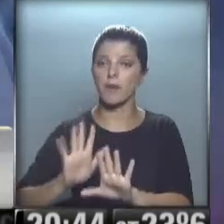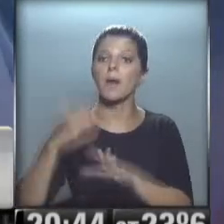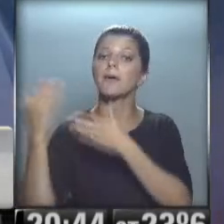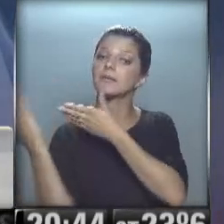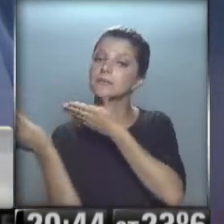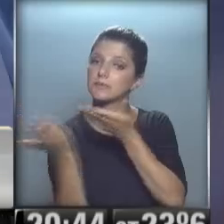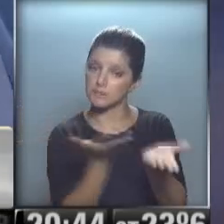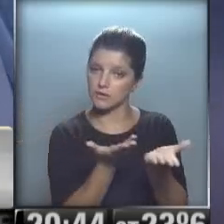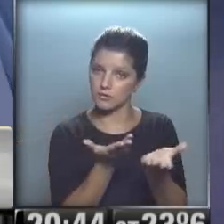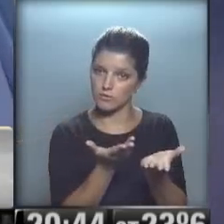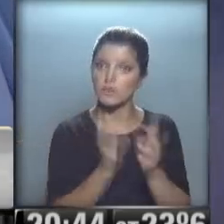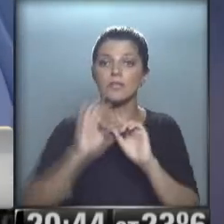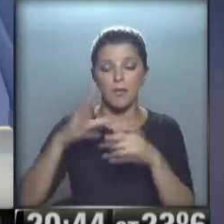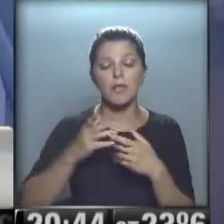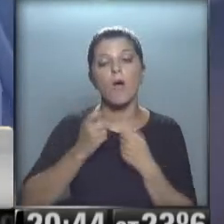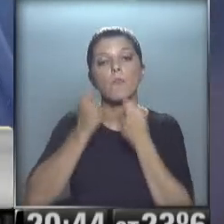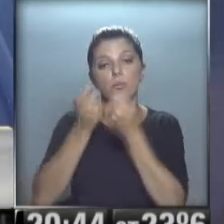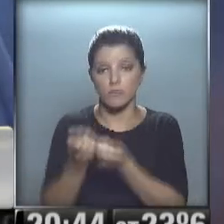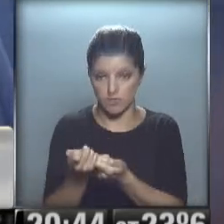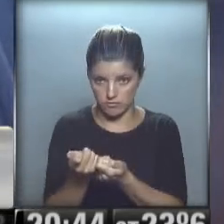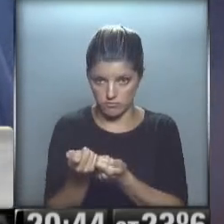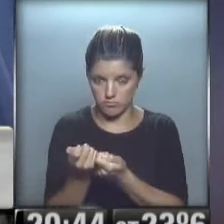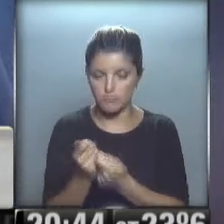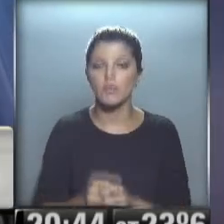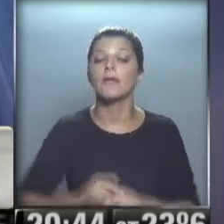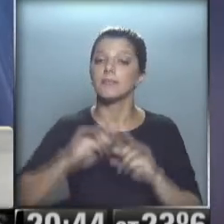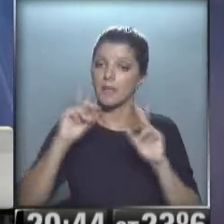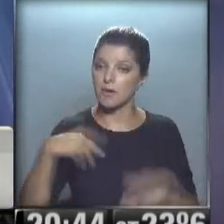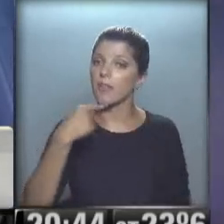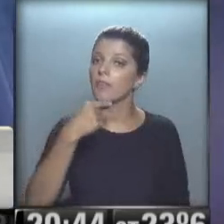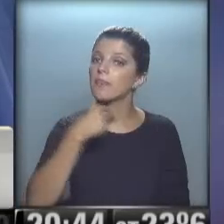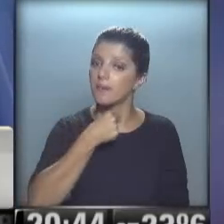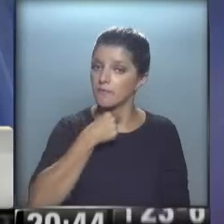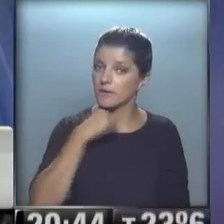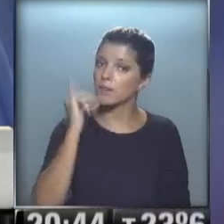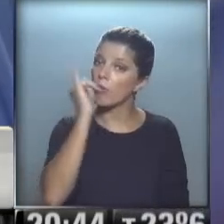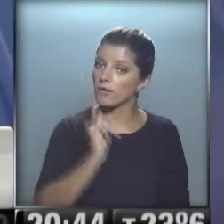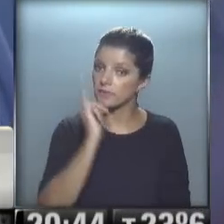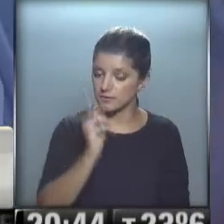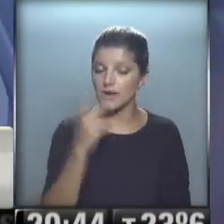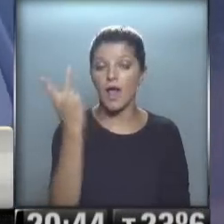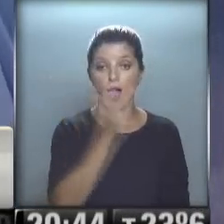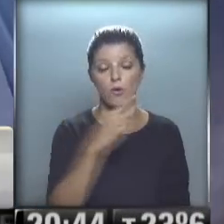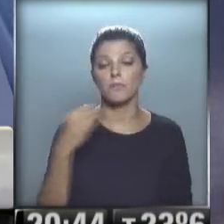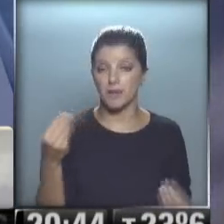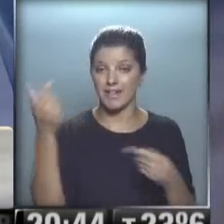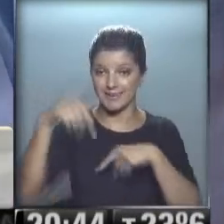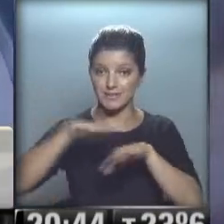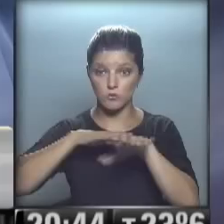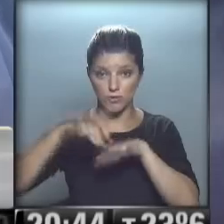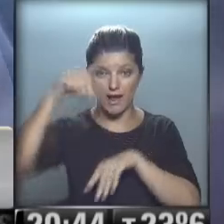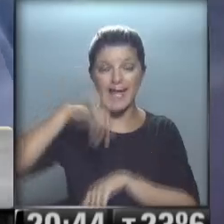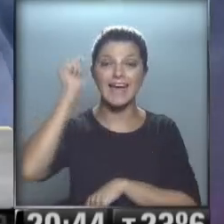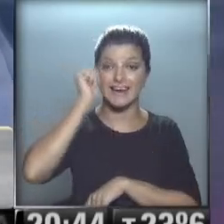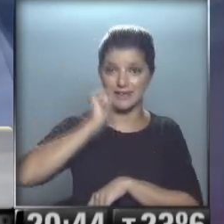asistidos, atendidos y también contenidos, por supuesto. Hay que decir, resta decir, Pablo y Cecilia, que los heridos,